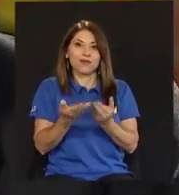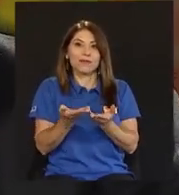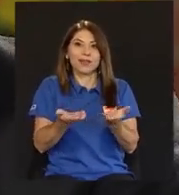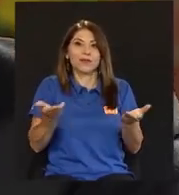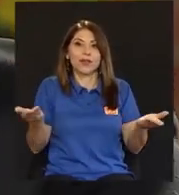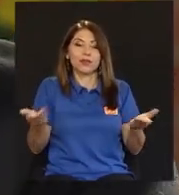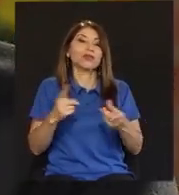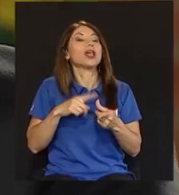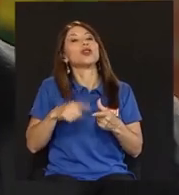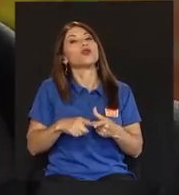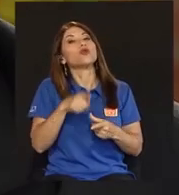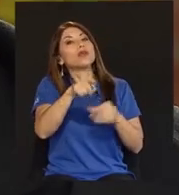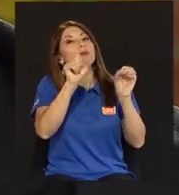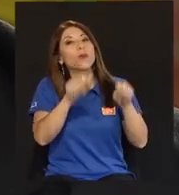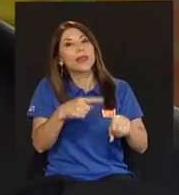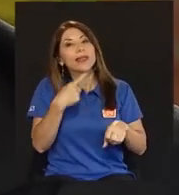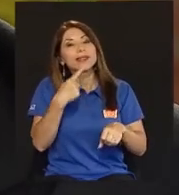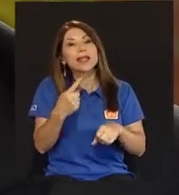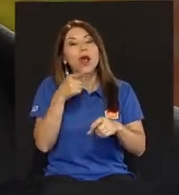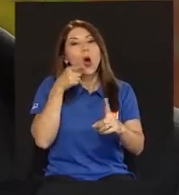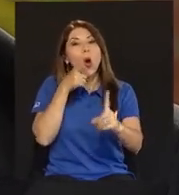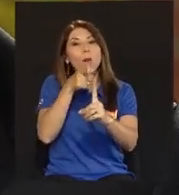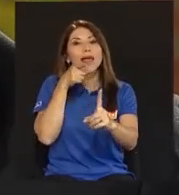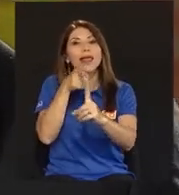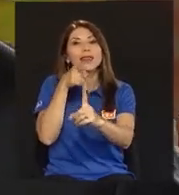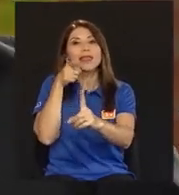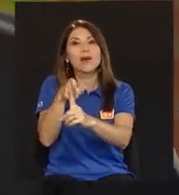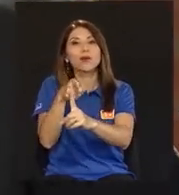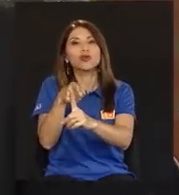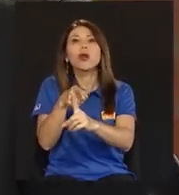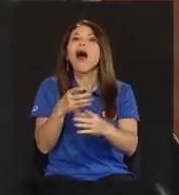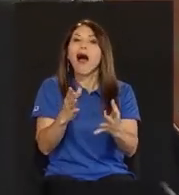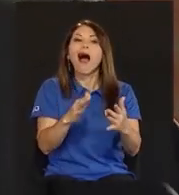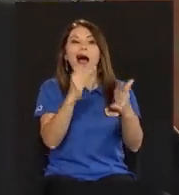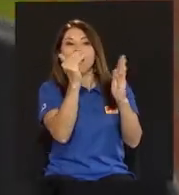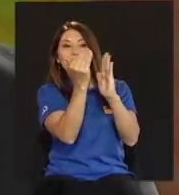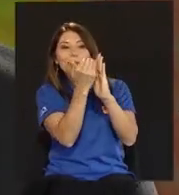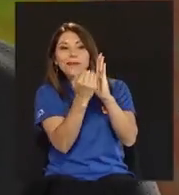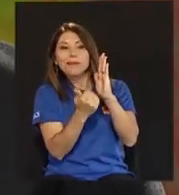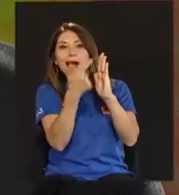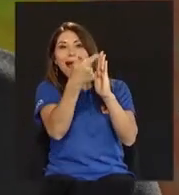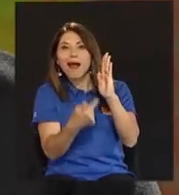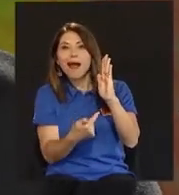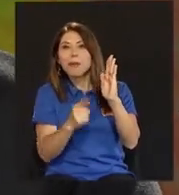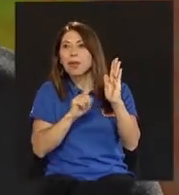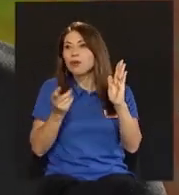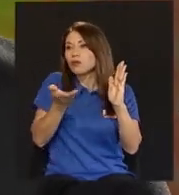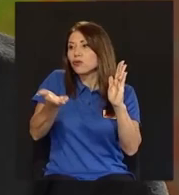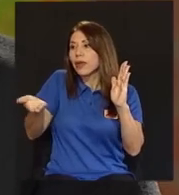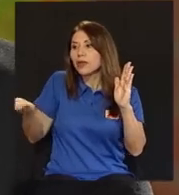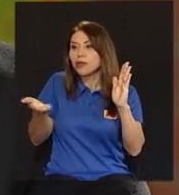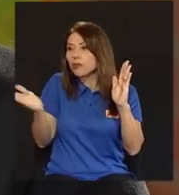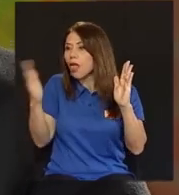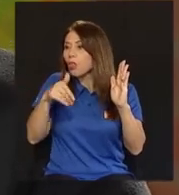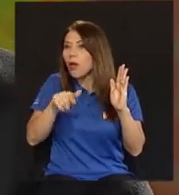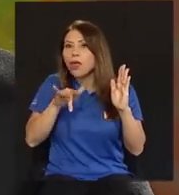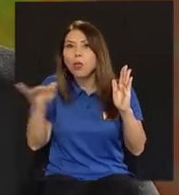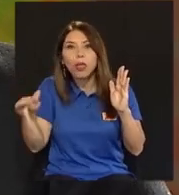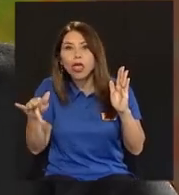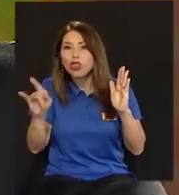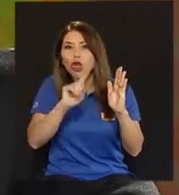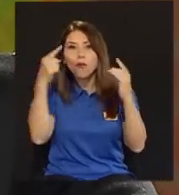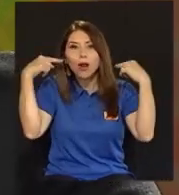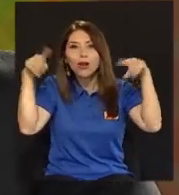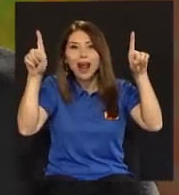puede poner los objetivos, pero si no le pone, no le da los instrumentos, entonces no lo va a lograr. Los instrumentos que tiene el Banco Central